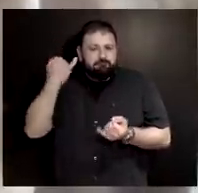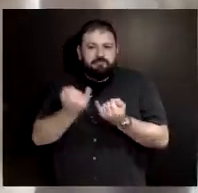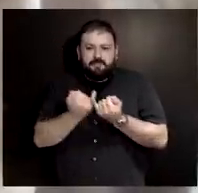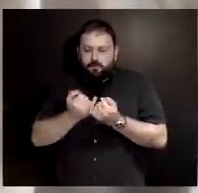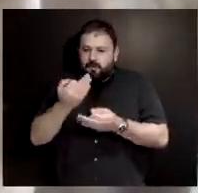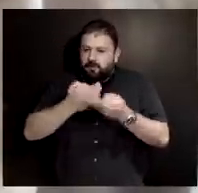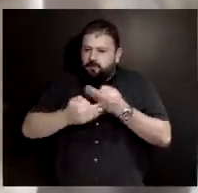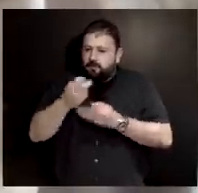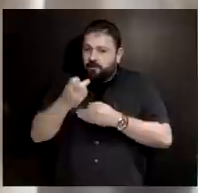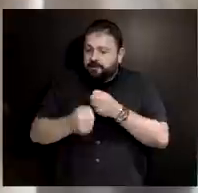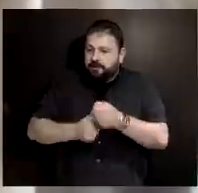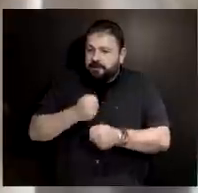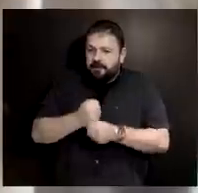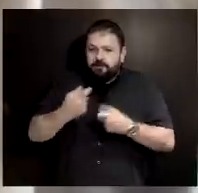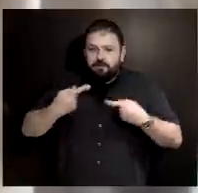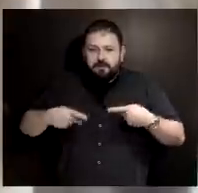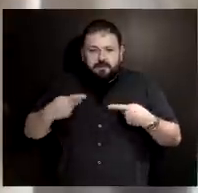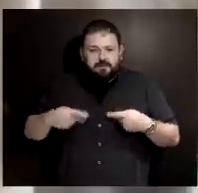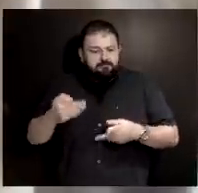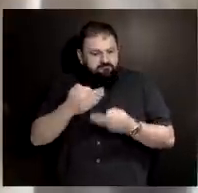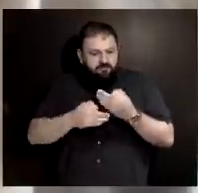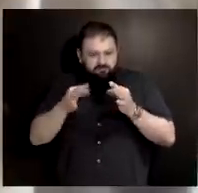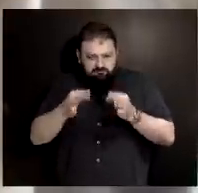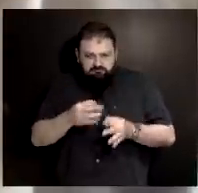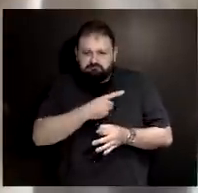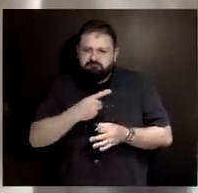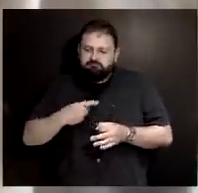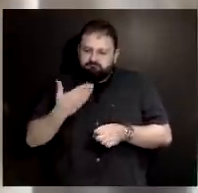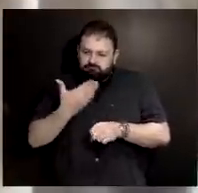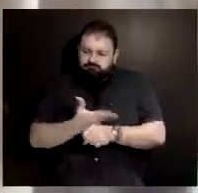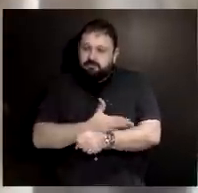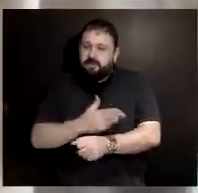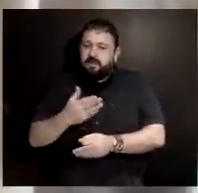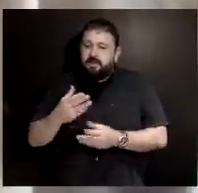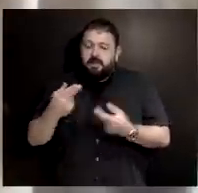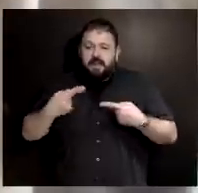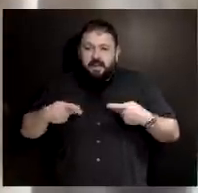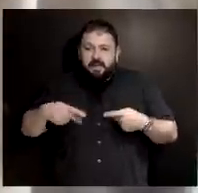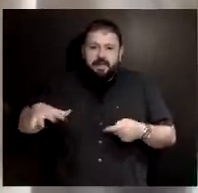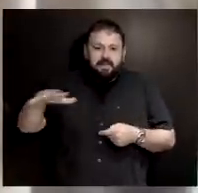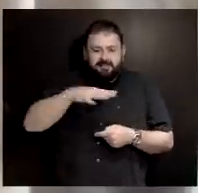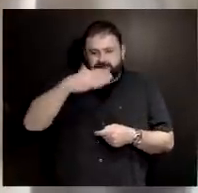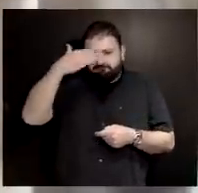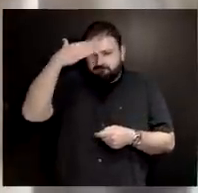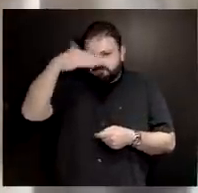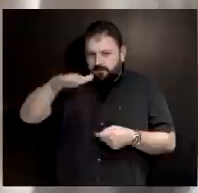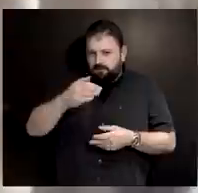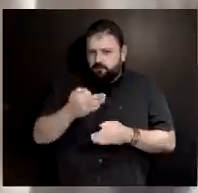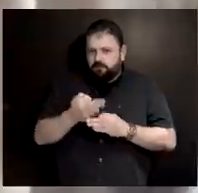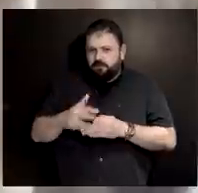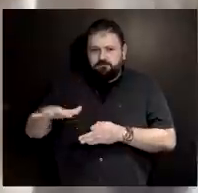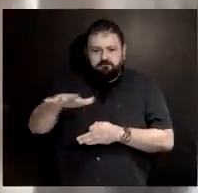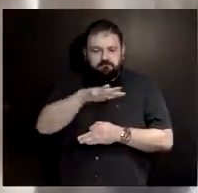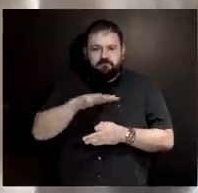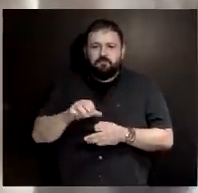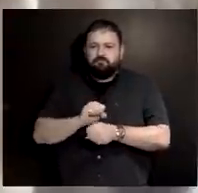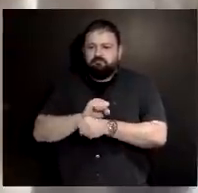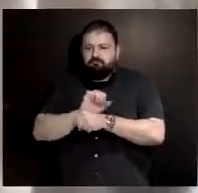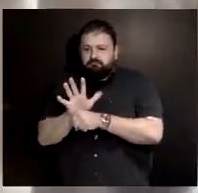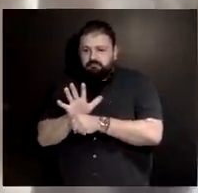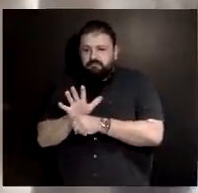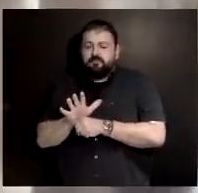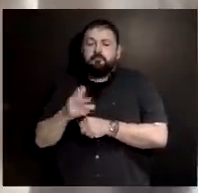este año y que debemos de honrar, que gente que partió por la pandemia, pero también los que estamos